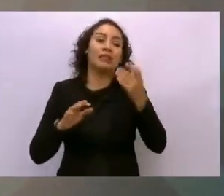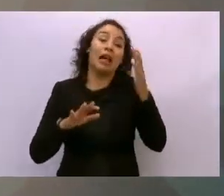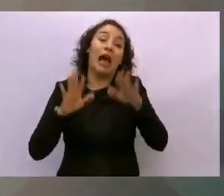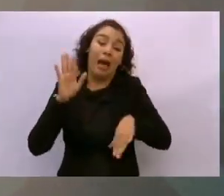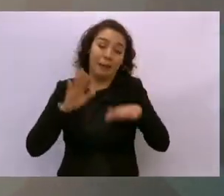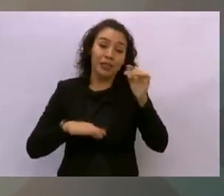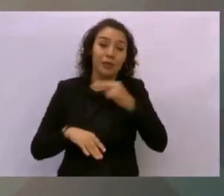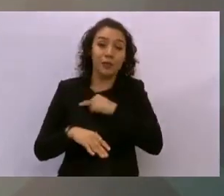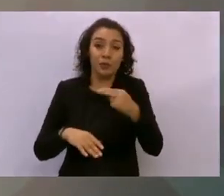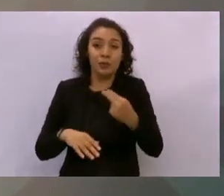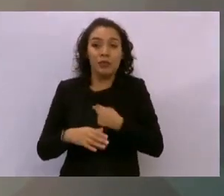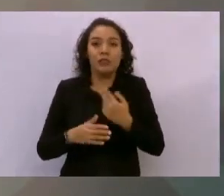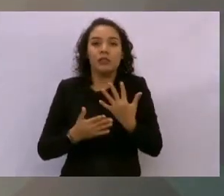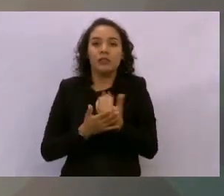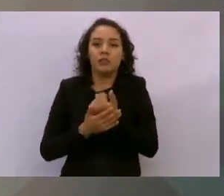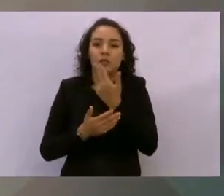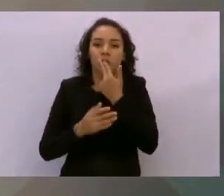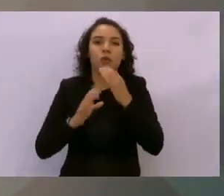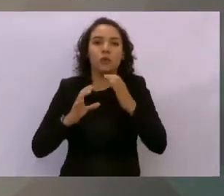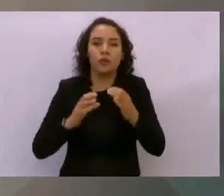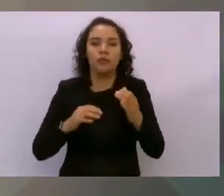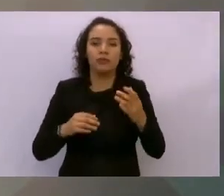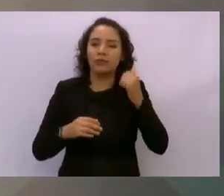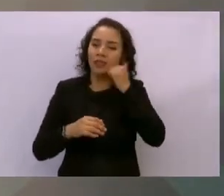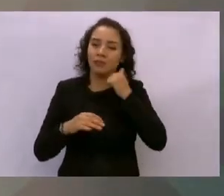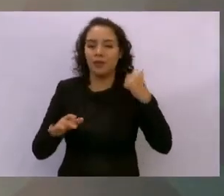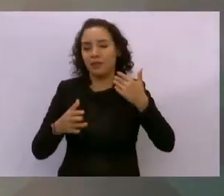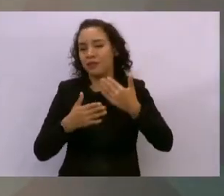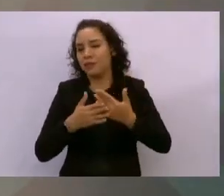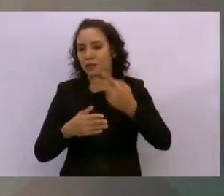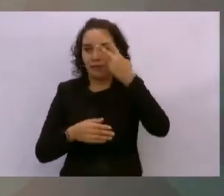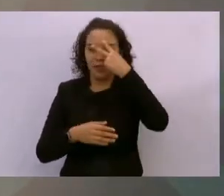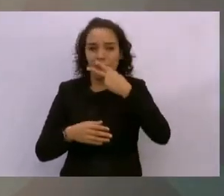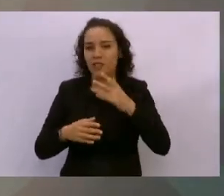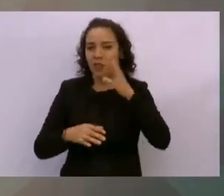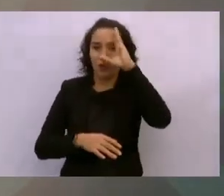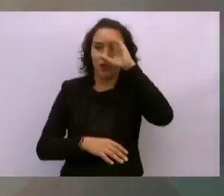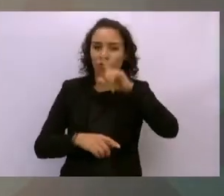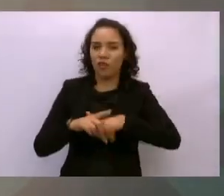salvado siempre. De modo que